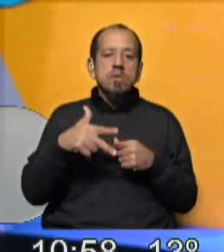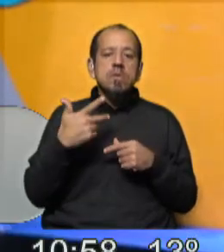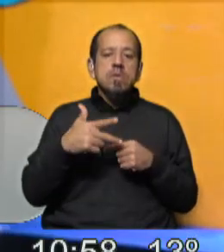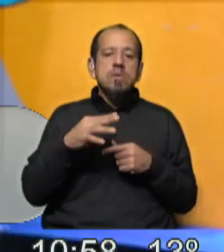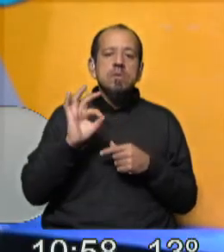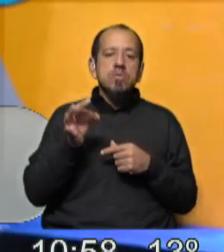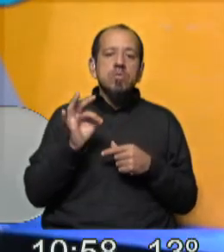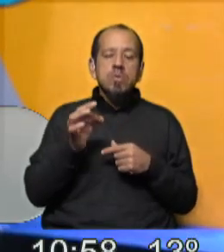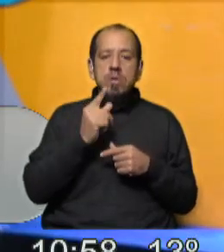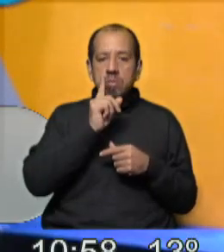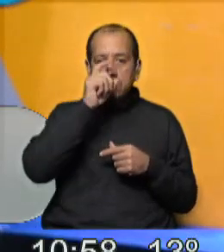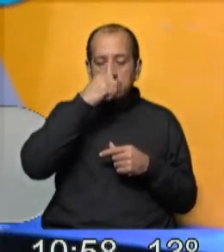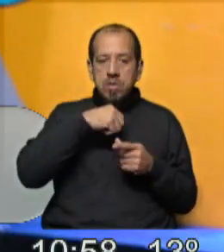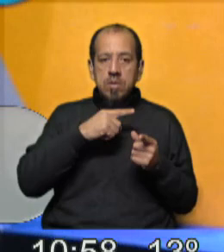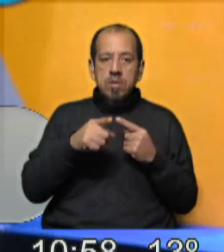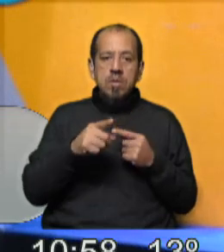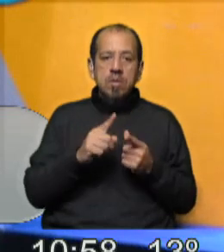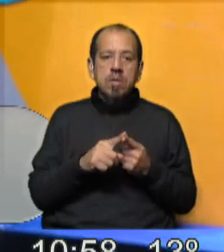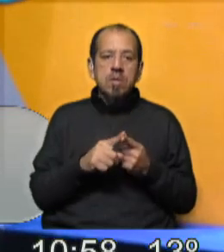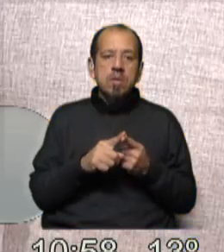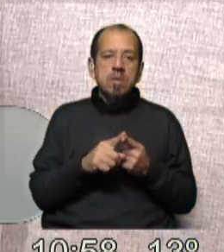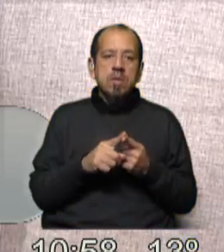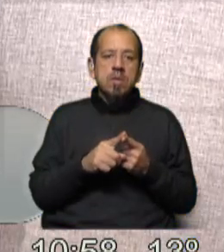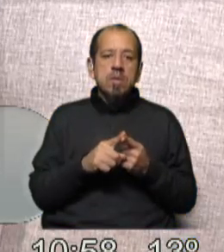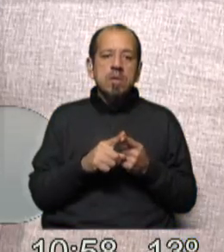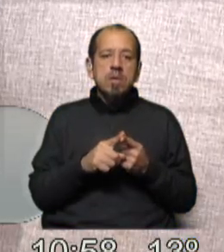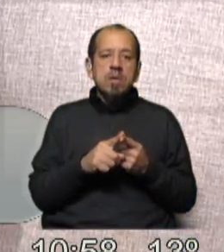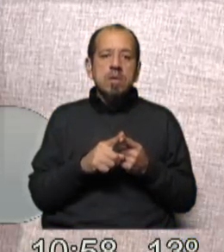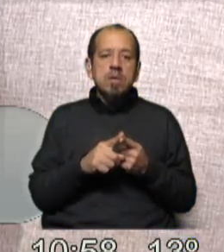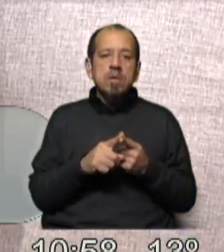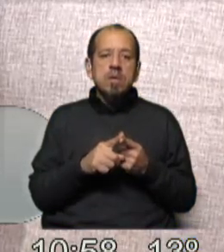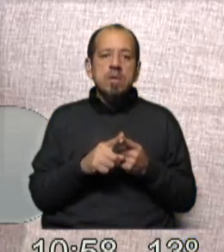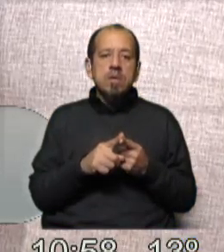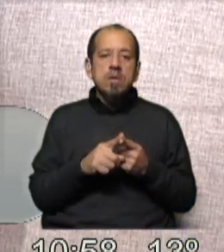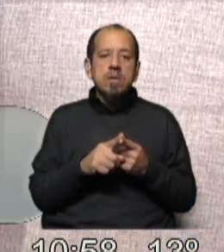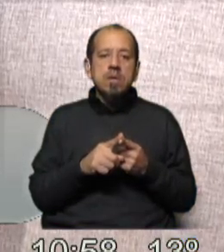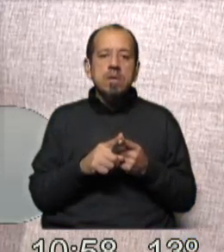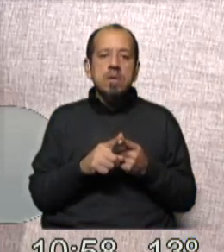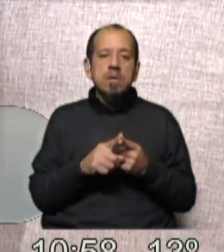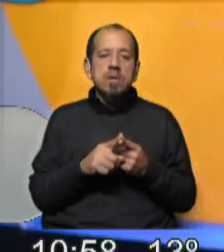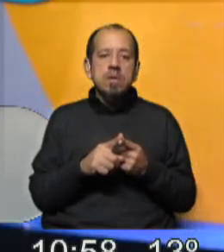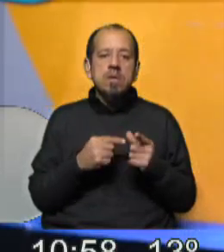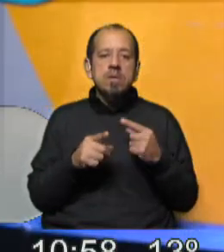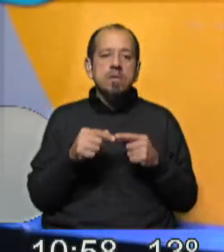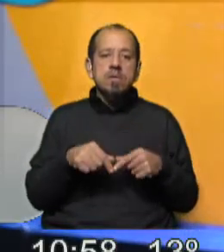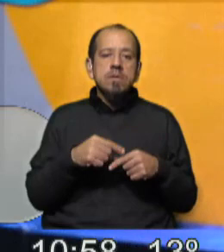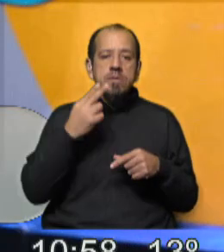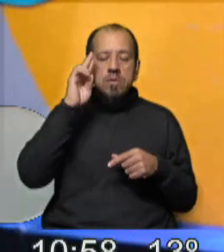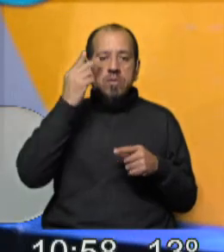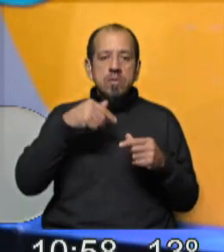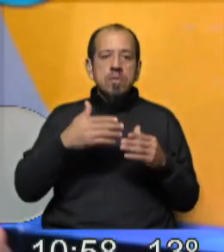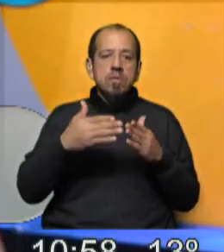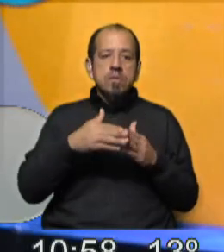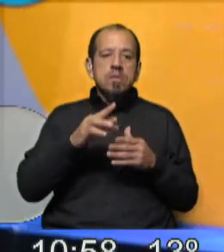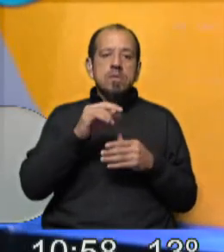a Montevideo, en Live Era. Live Era. Live Era. Yo hablo en español. Live Era, que es en Uruguay, y esquina